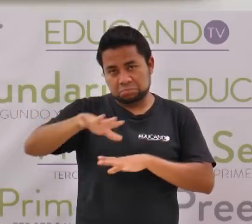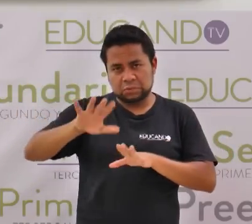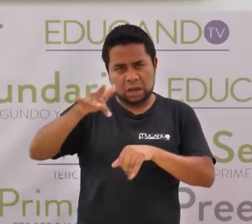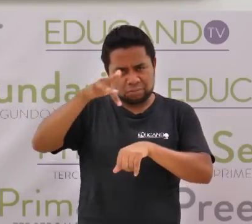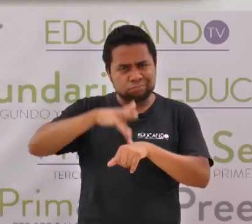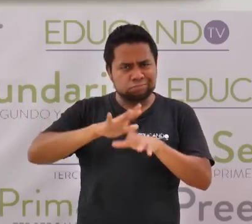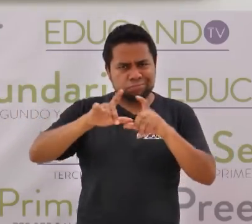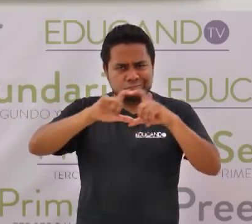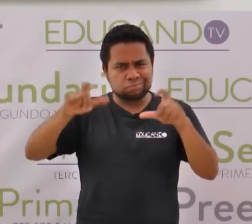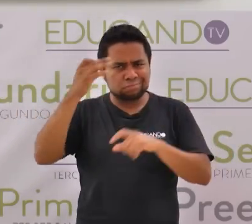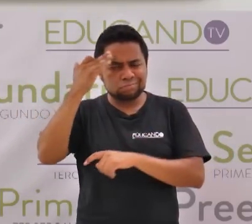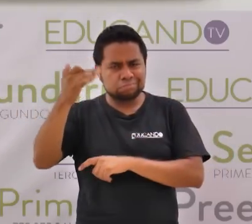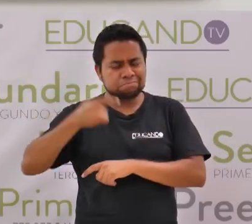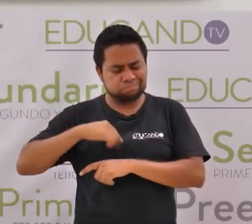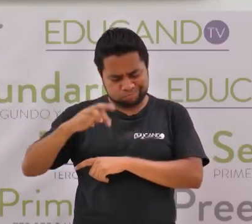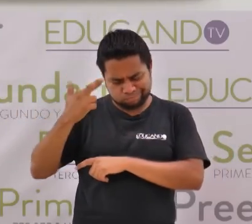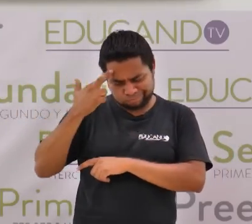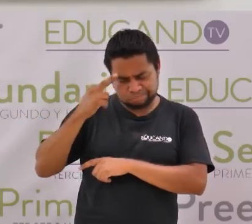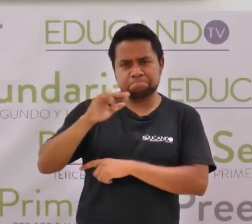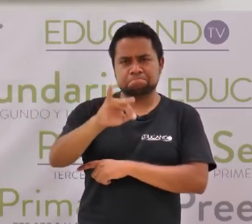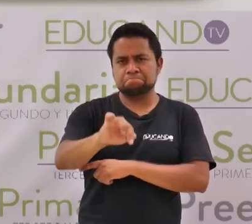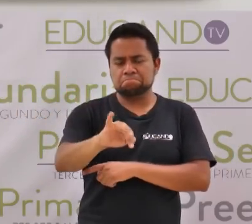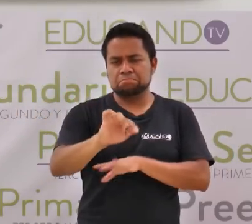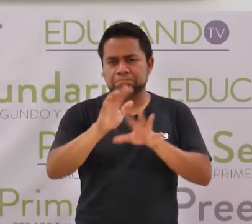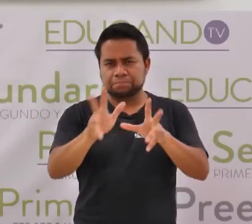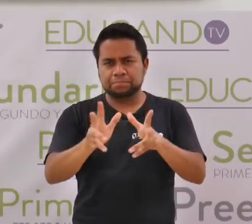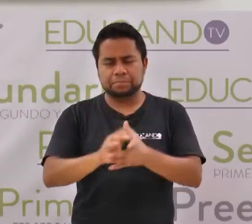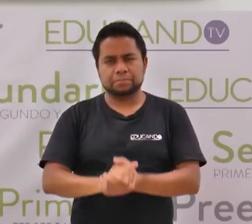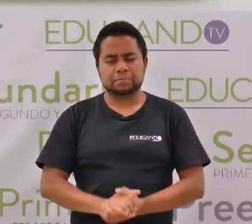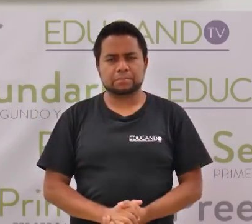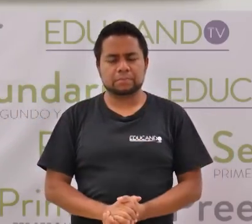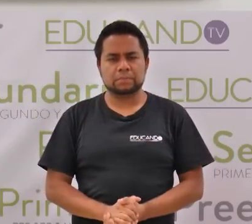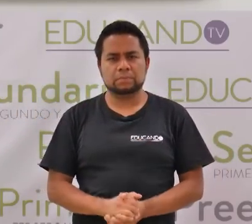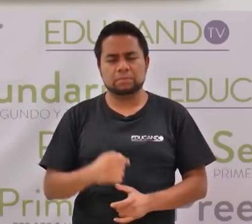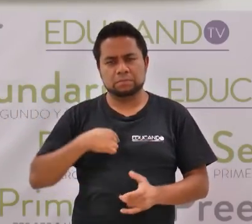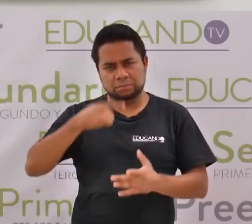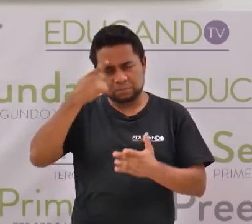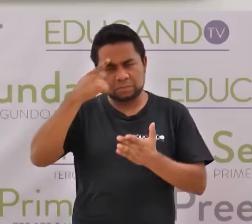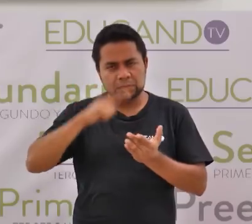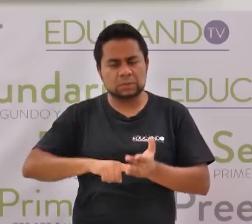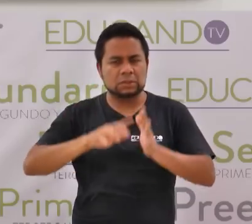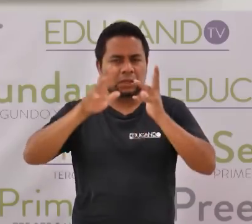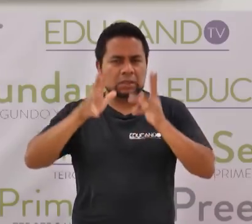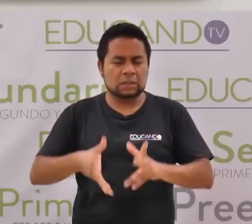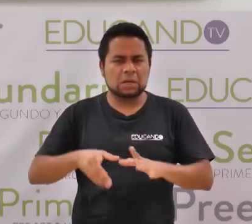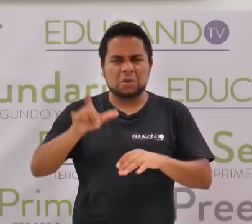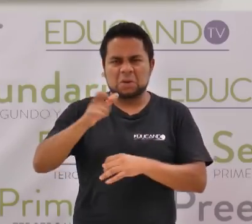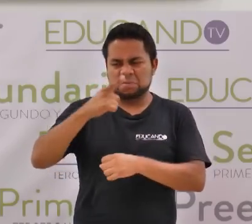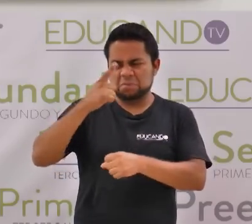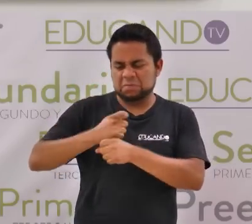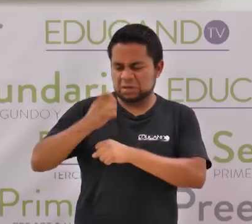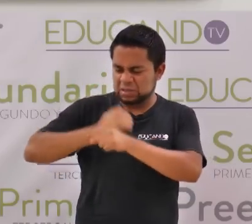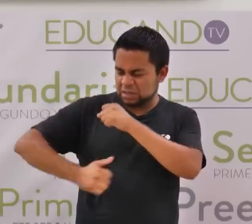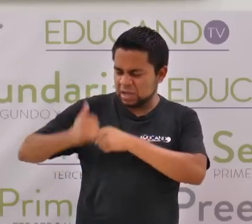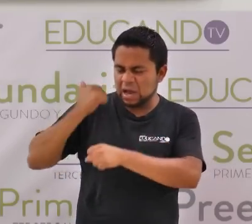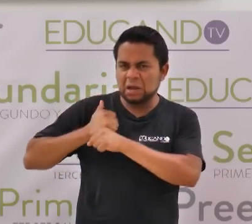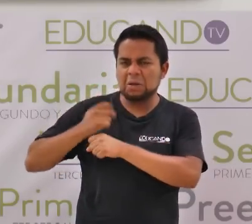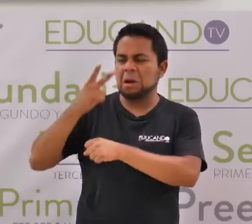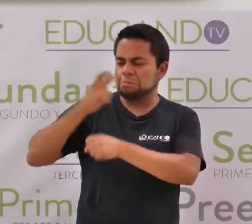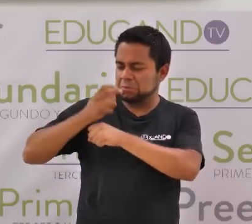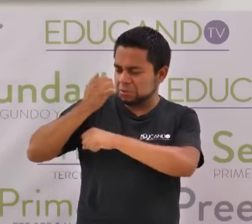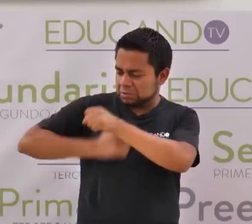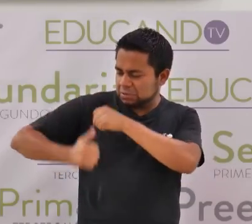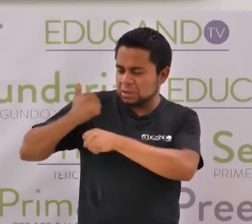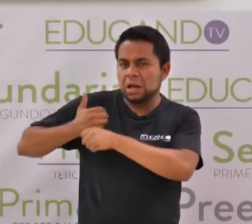¿Ustedes han hecho líneas de tiempo? Yo recuerdo que sí. Yo creo que ustedes ya las vieron en primer año y en